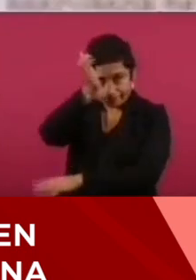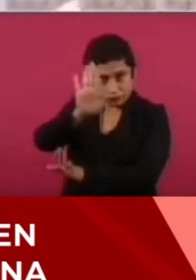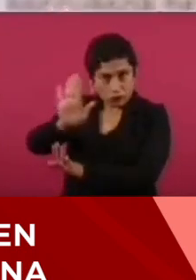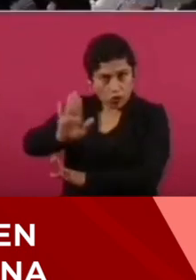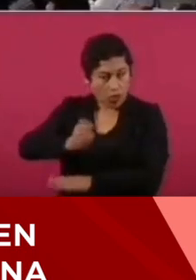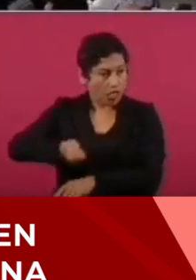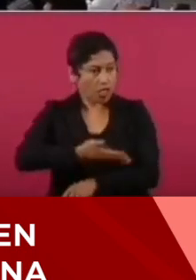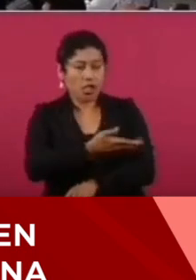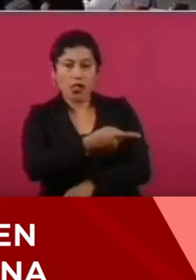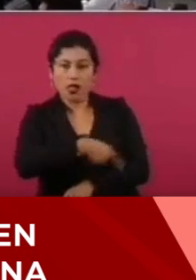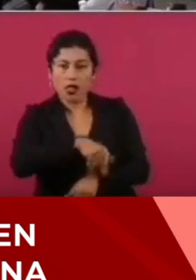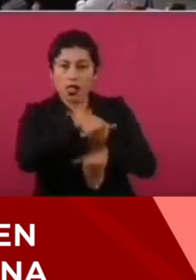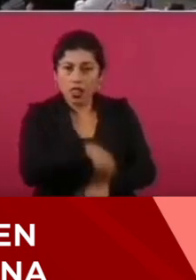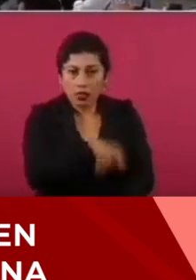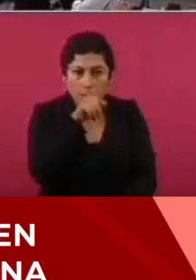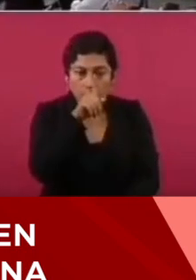y que si llegan ahí,